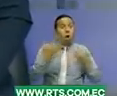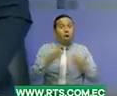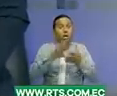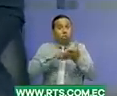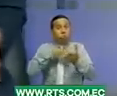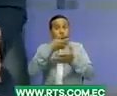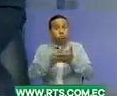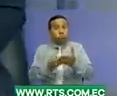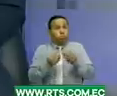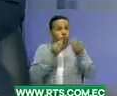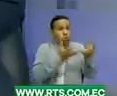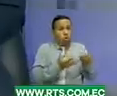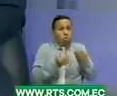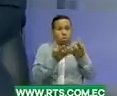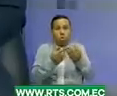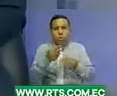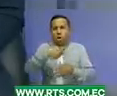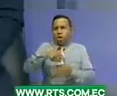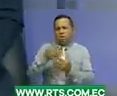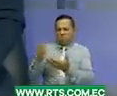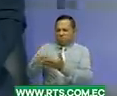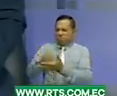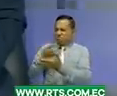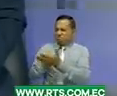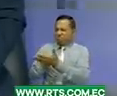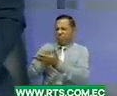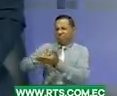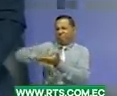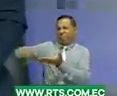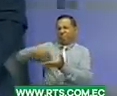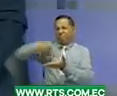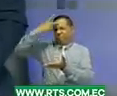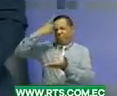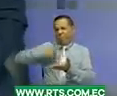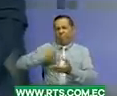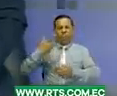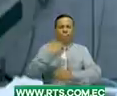inmunizar a personas que están incluidas en el plan piloto. Escuchemos.